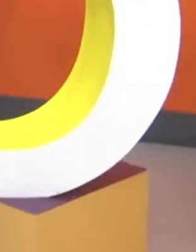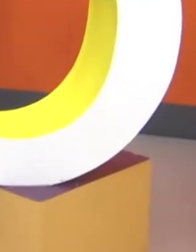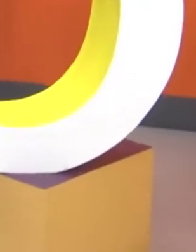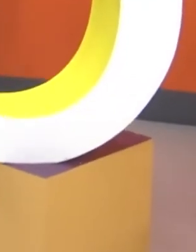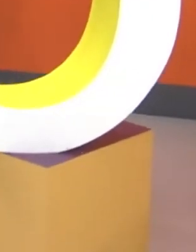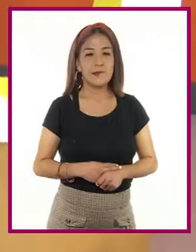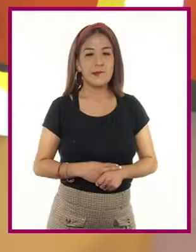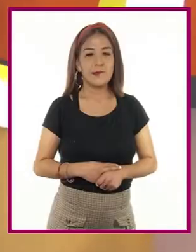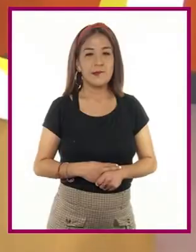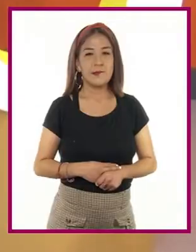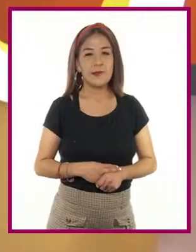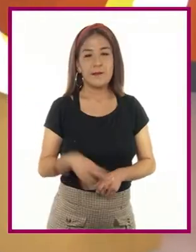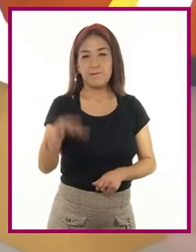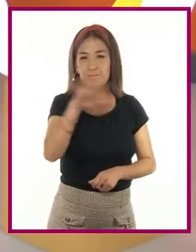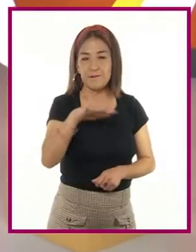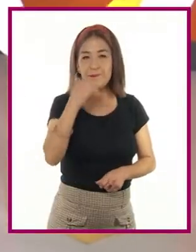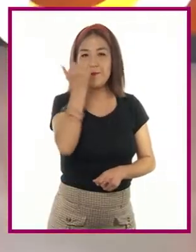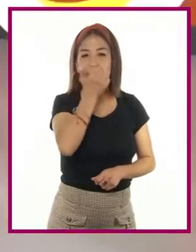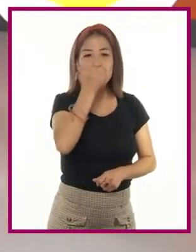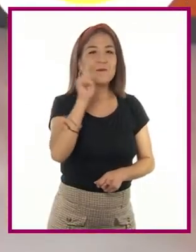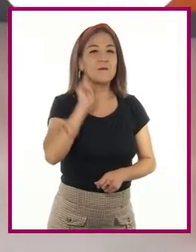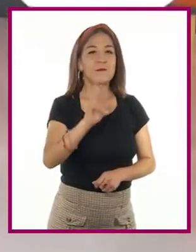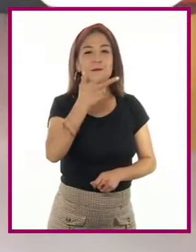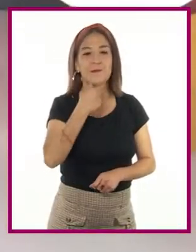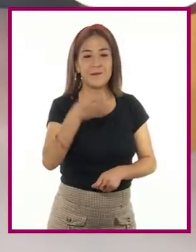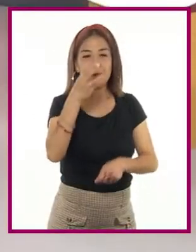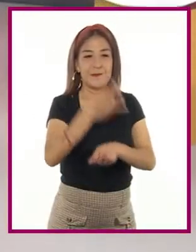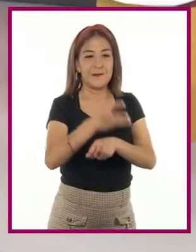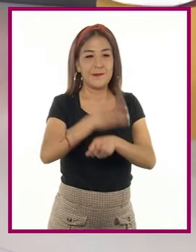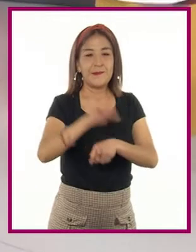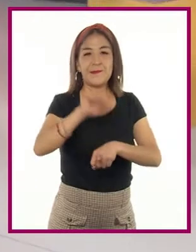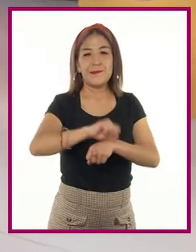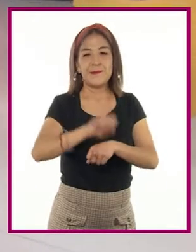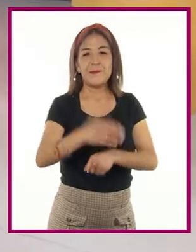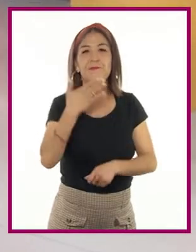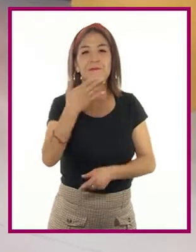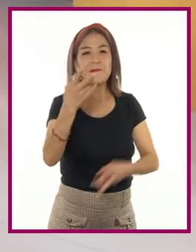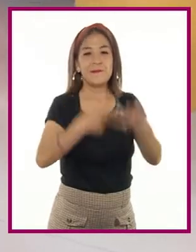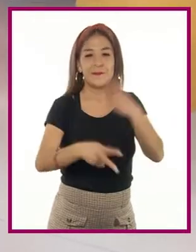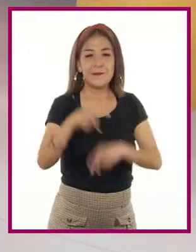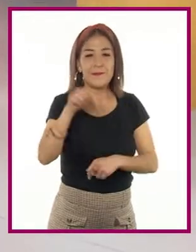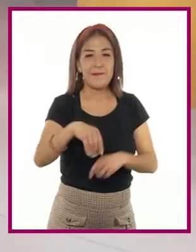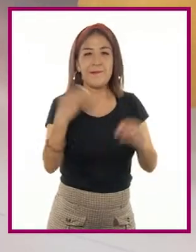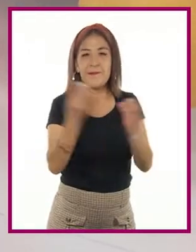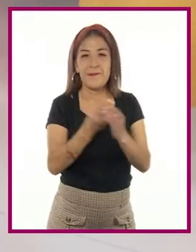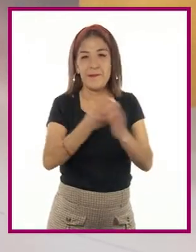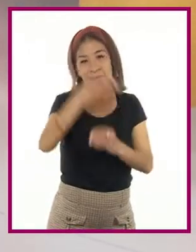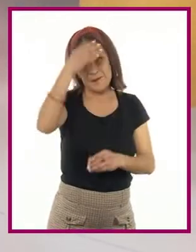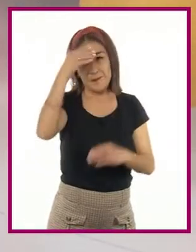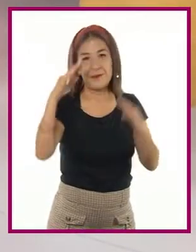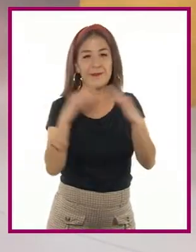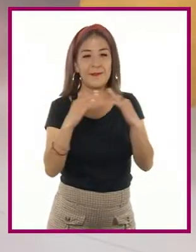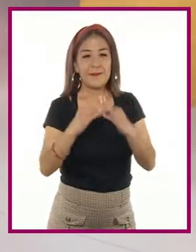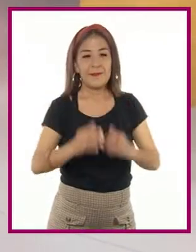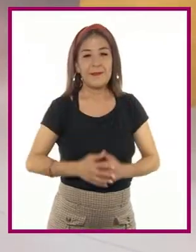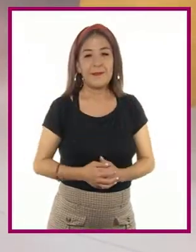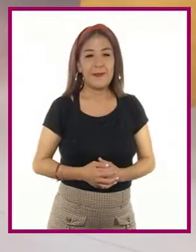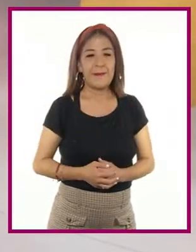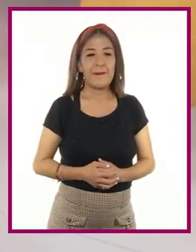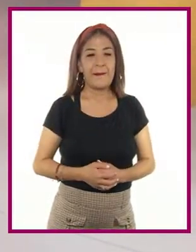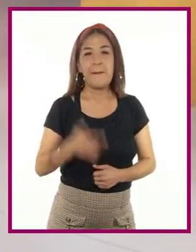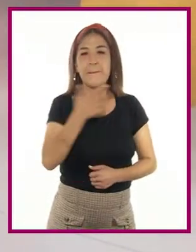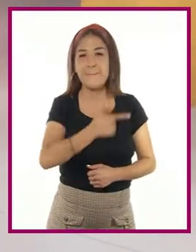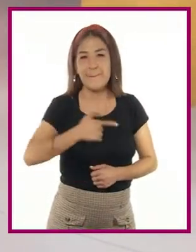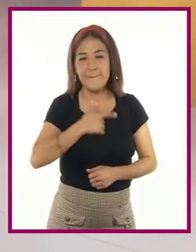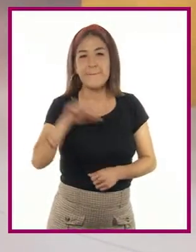estimadas alumnas y alumnos de tercer grado de secundaria sean bienvenidos a una sesión más de aprende en casa es un